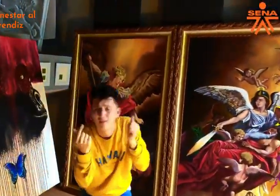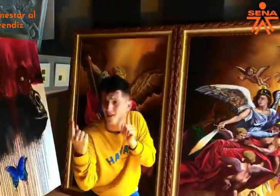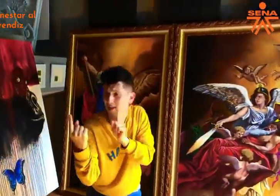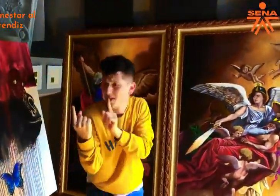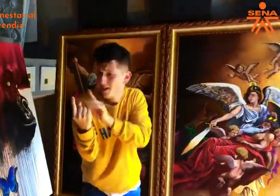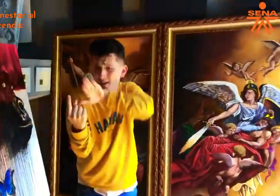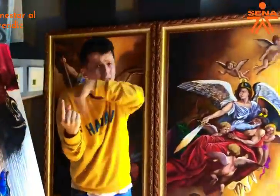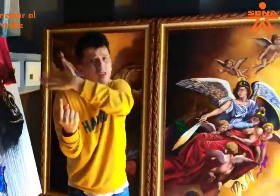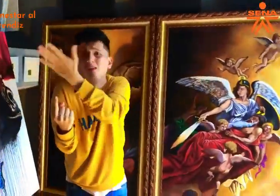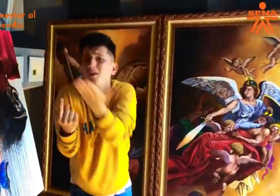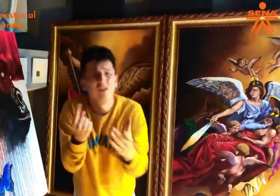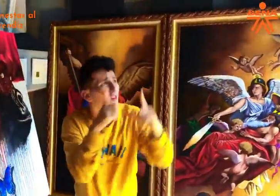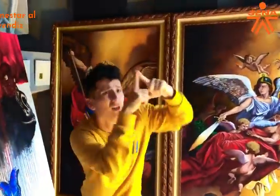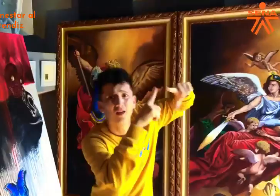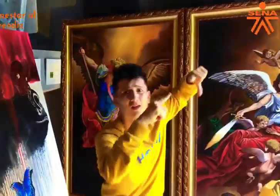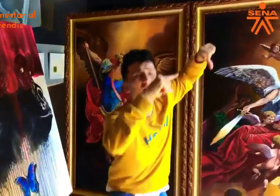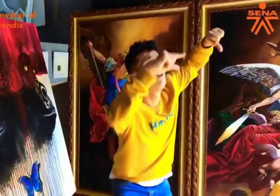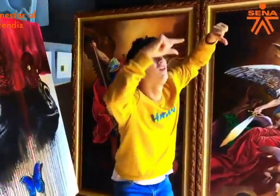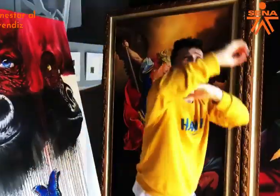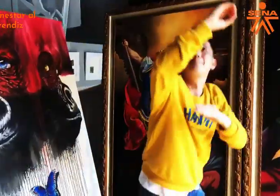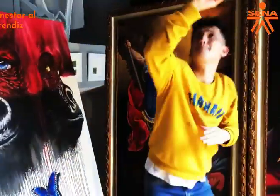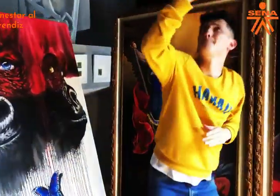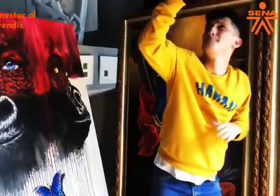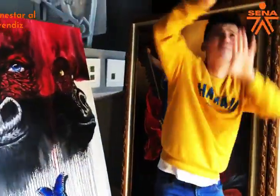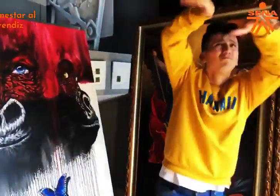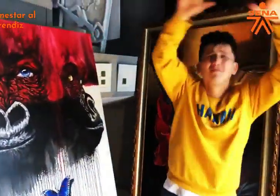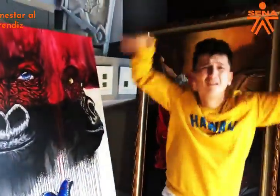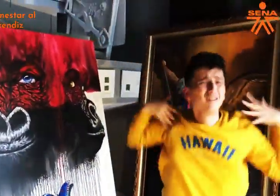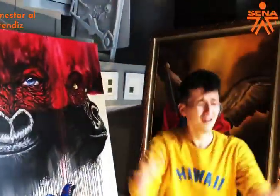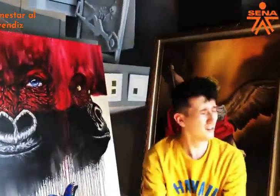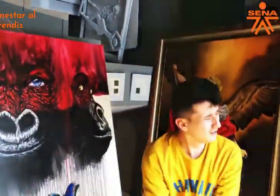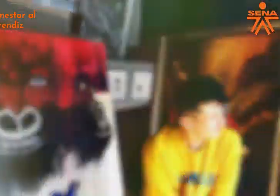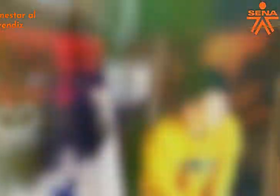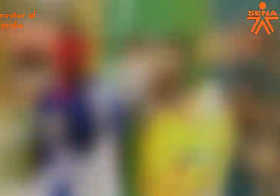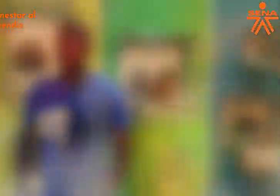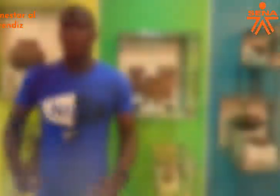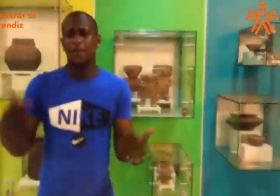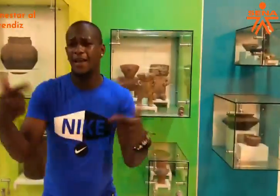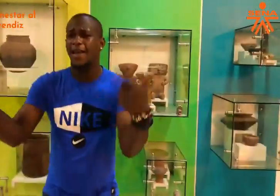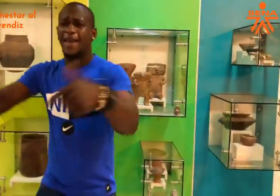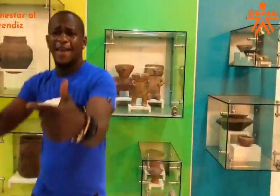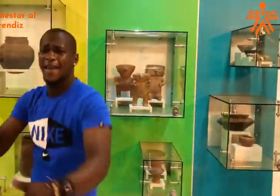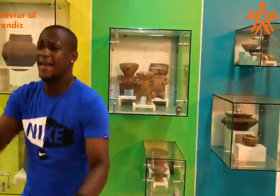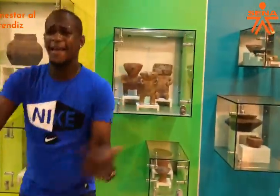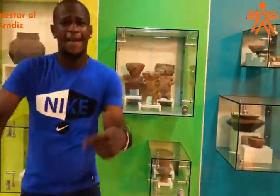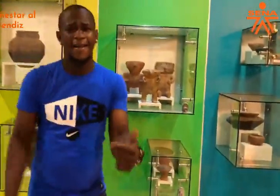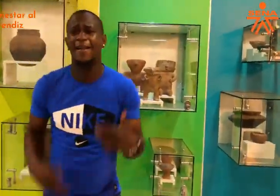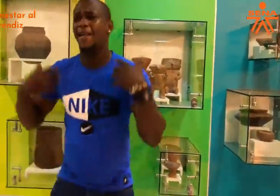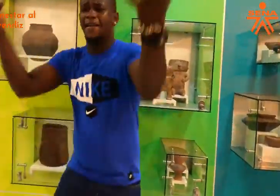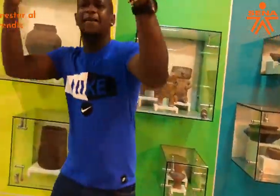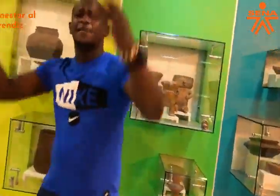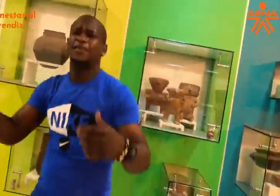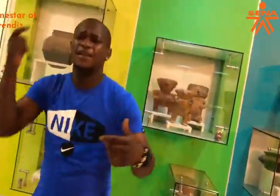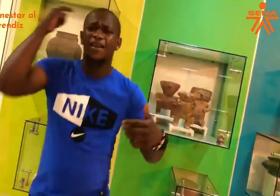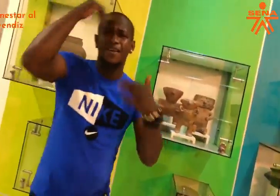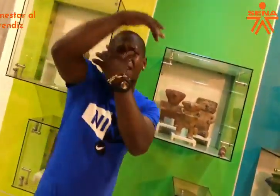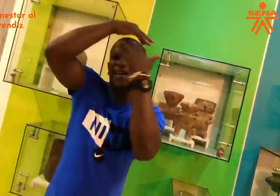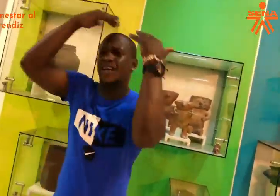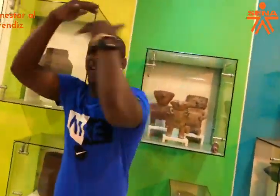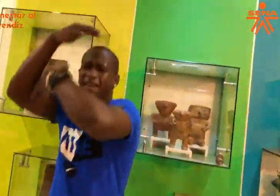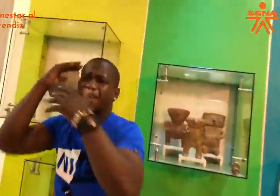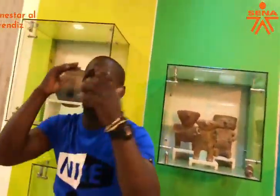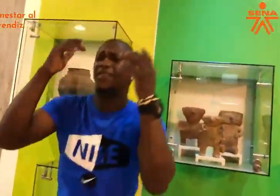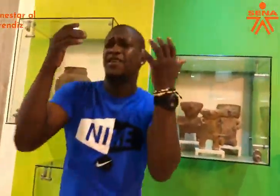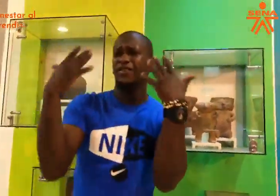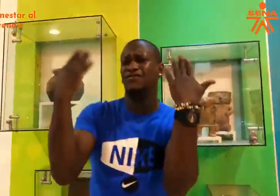estás, la soledad ganó el combate. La luna no sale si no te vuelvo a ver. Yo sé que estoy bajo